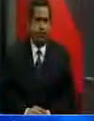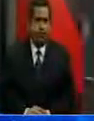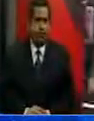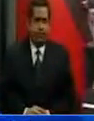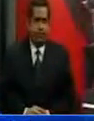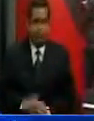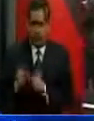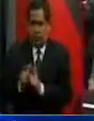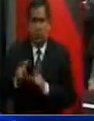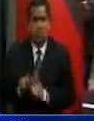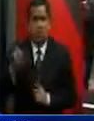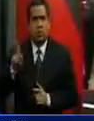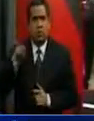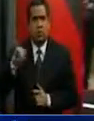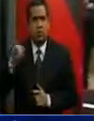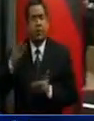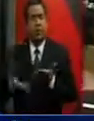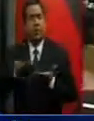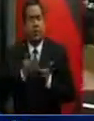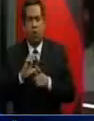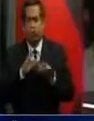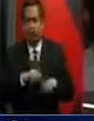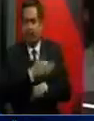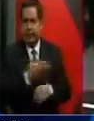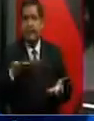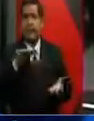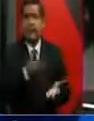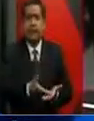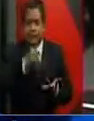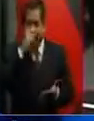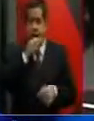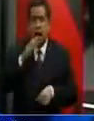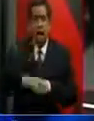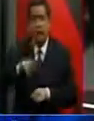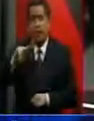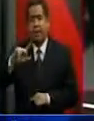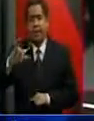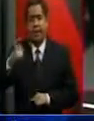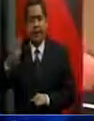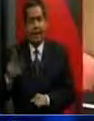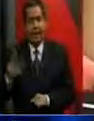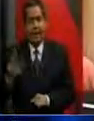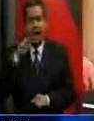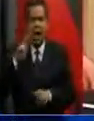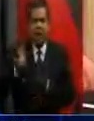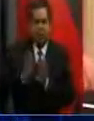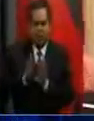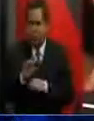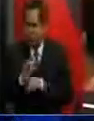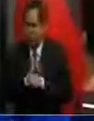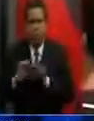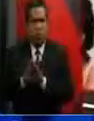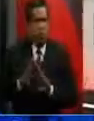La bancada del PRI presentó ante la Comisión Permanente un punto de acuerdo para exhortar a la Procuraduría General de la República a que realice un estudio sobre los beneficios